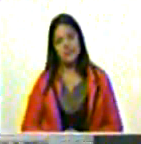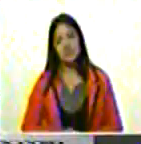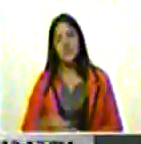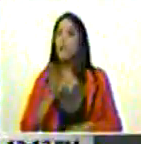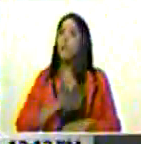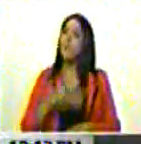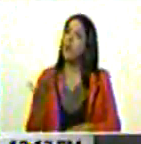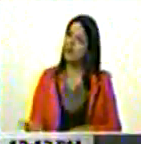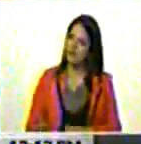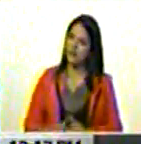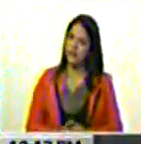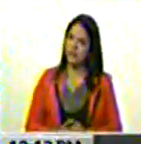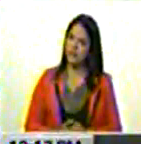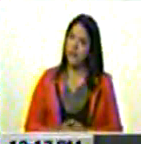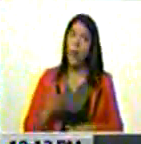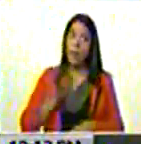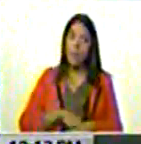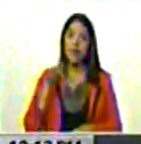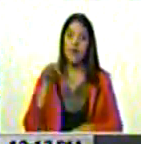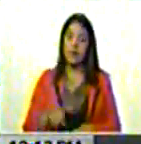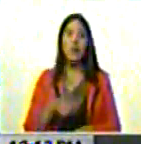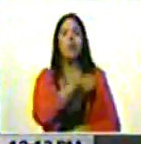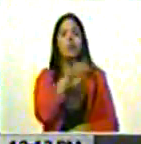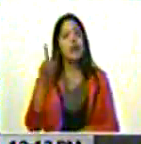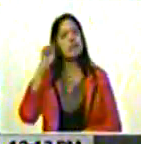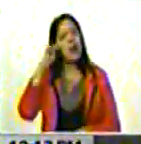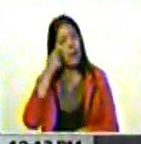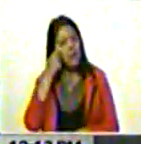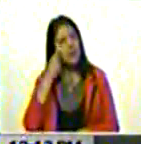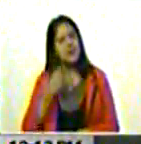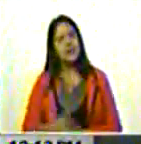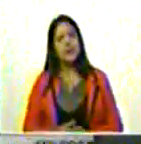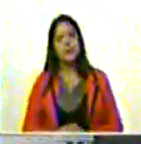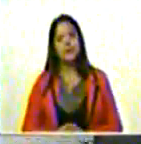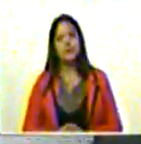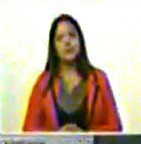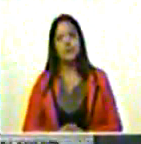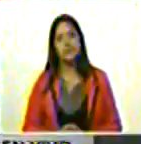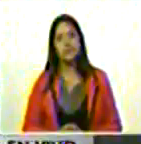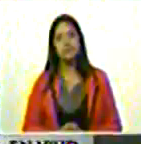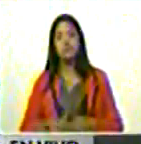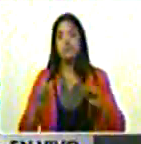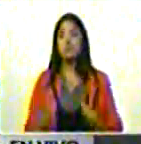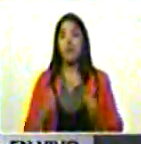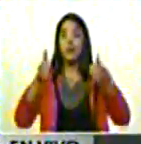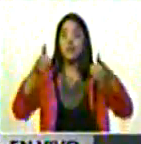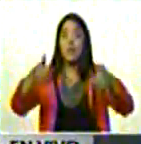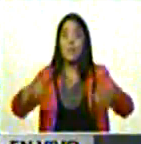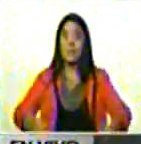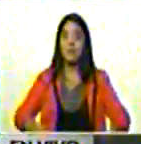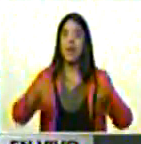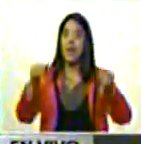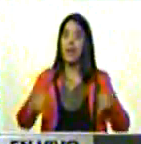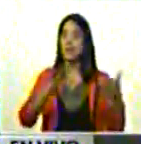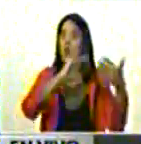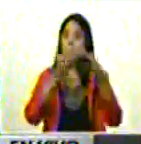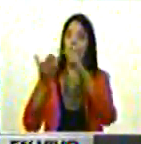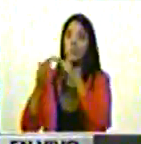¿Por qué? Porque estos sectores, ustedes se acuerdan, queridos compañeros, cuando comenzaron estas comunidades